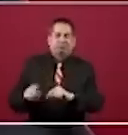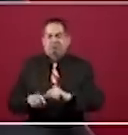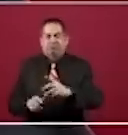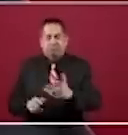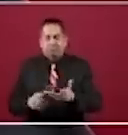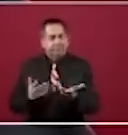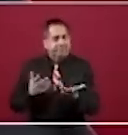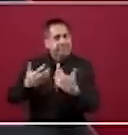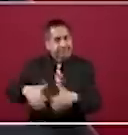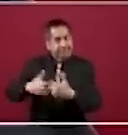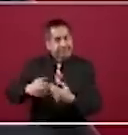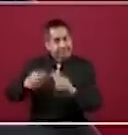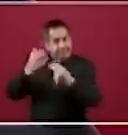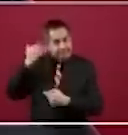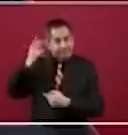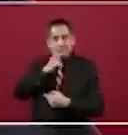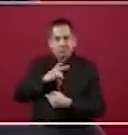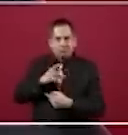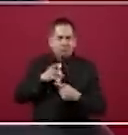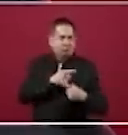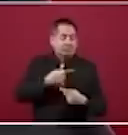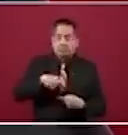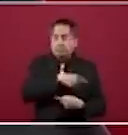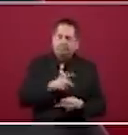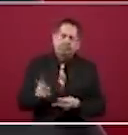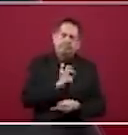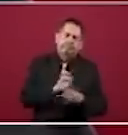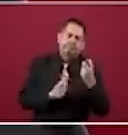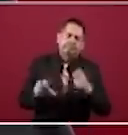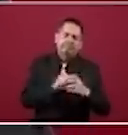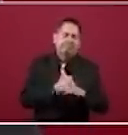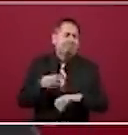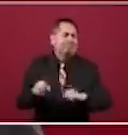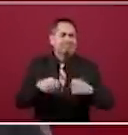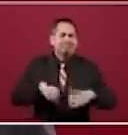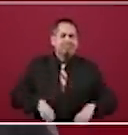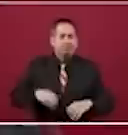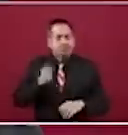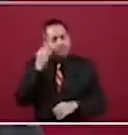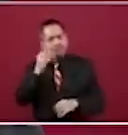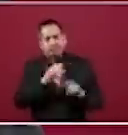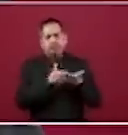una empresa que fue saqueada, sobre todo en este periodo neoliberal.